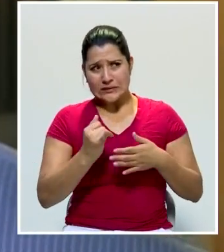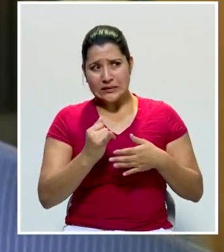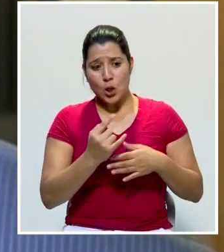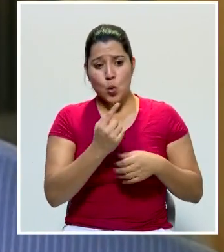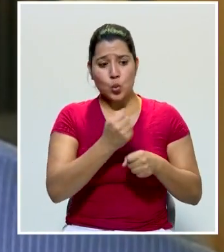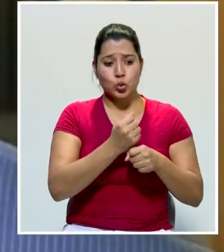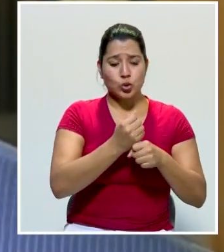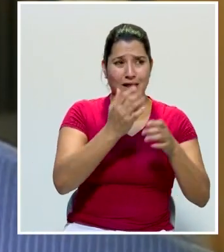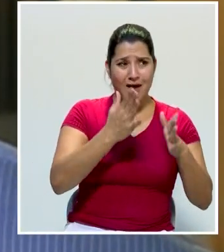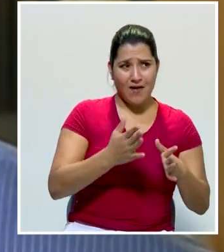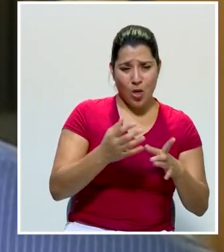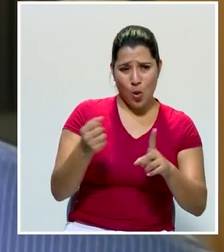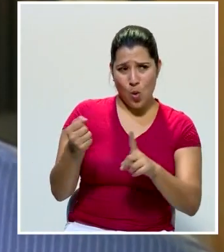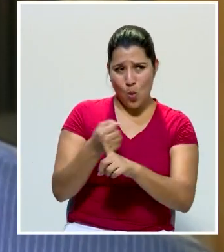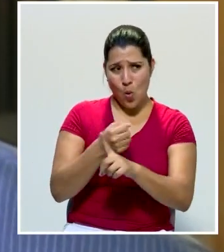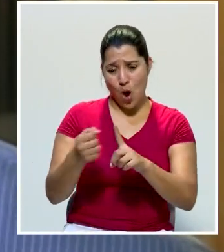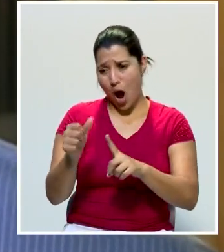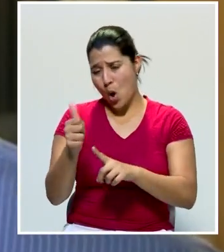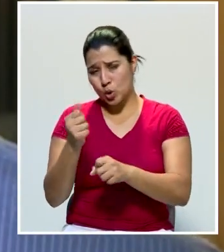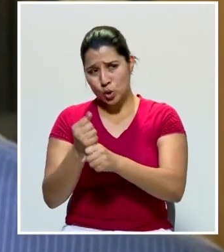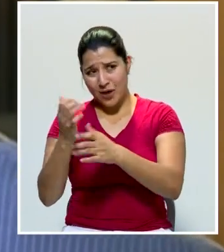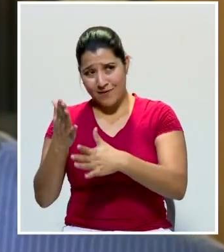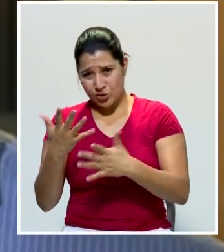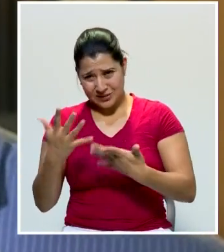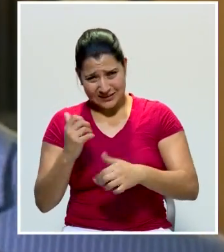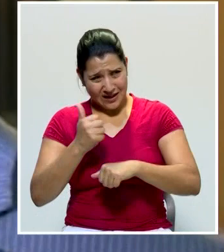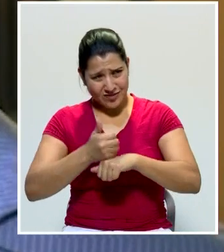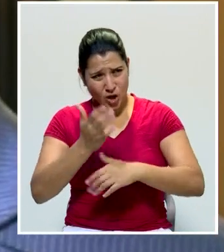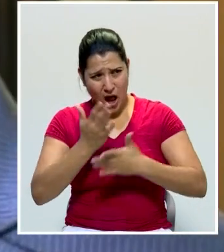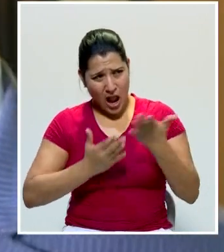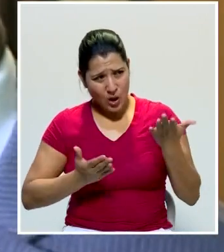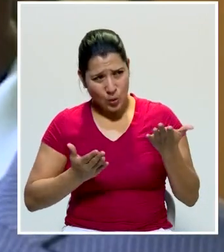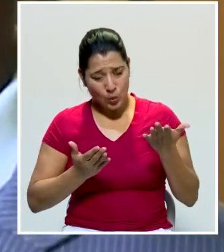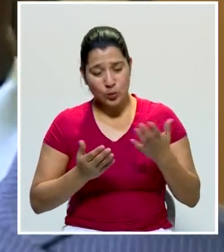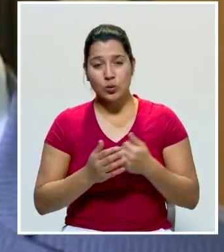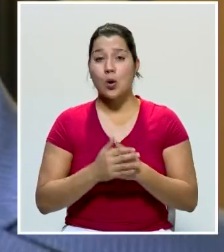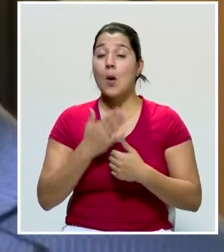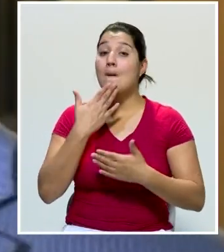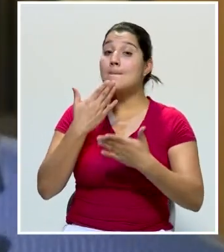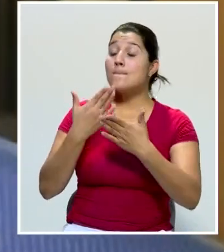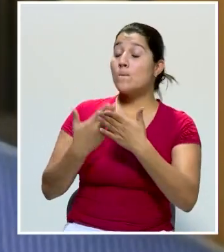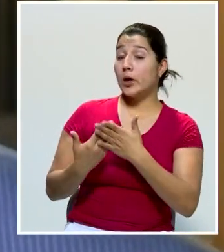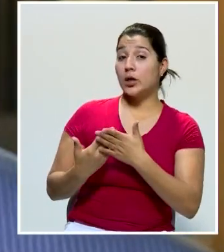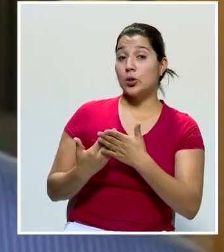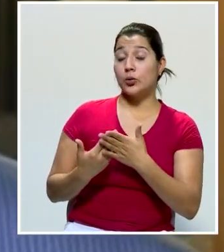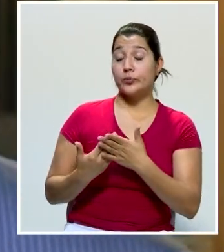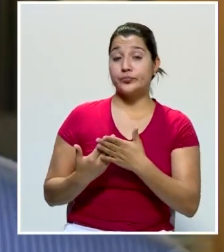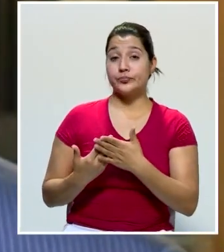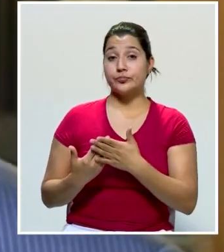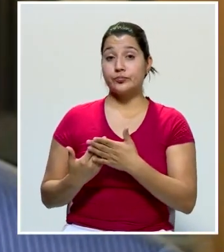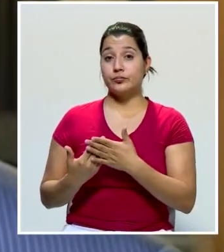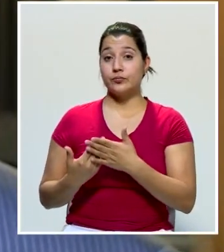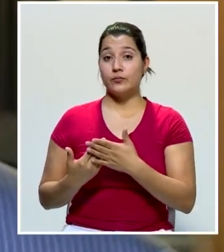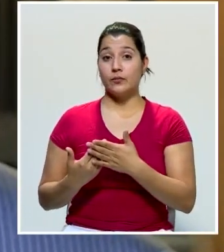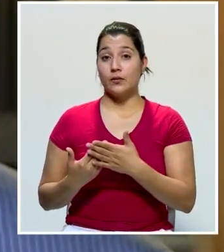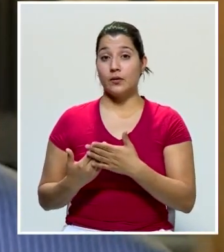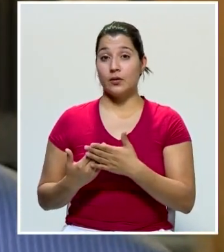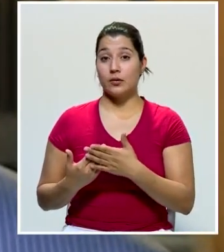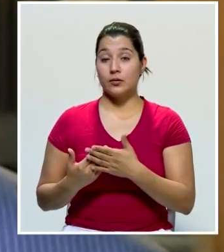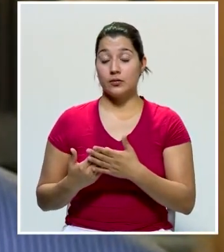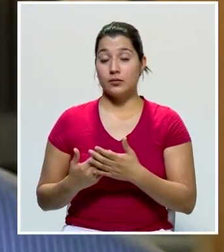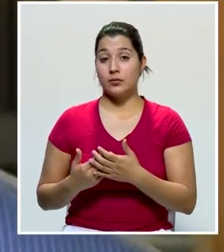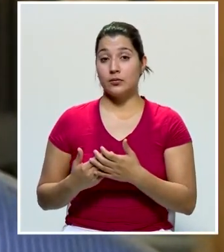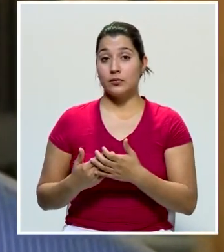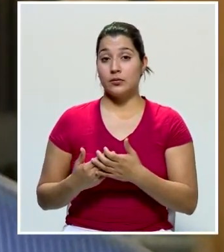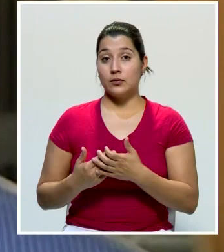otro aquí o queda quitar el directorio? Bueno, por la naturaleza de